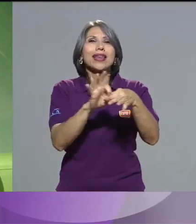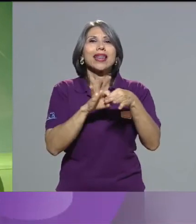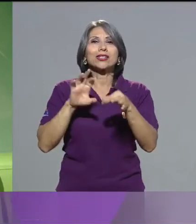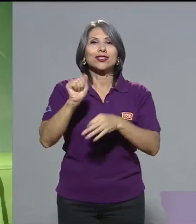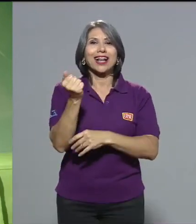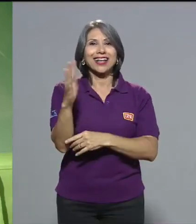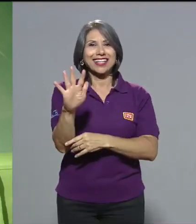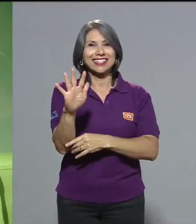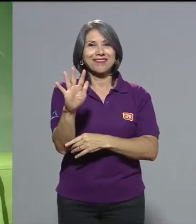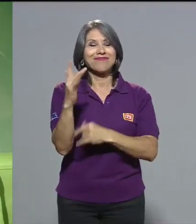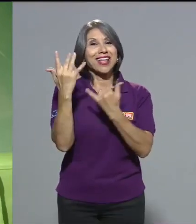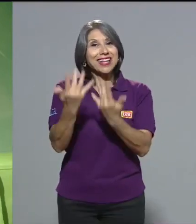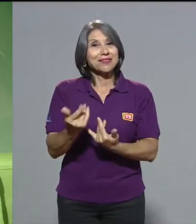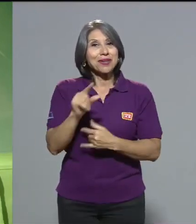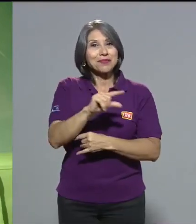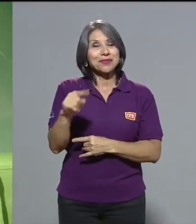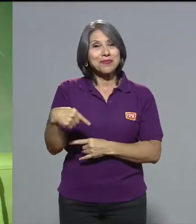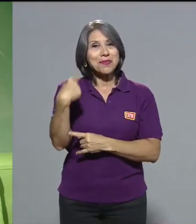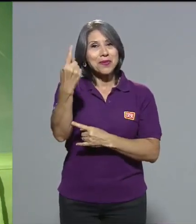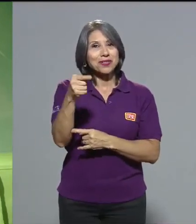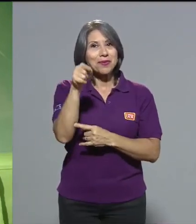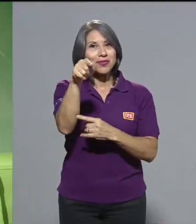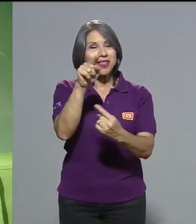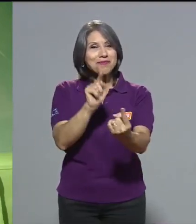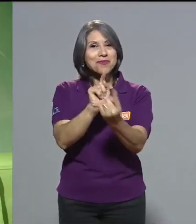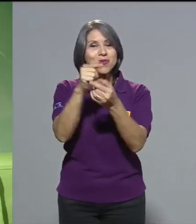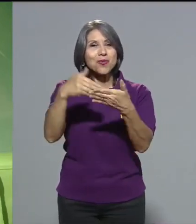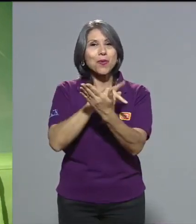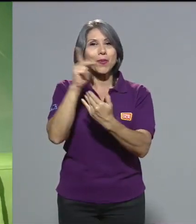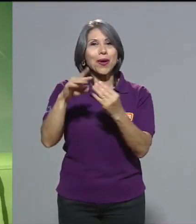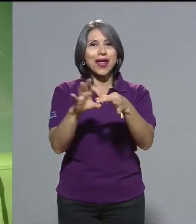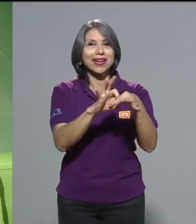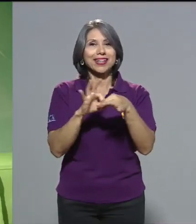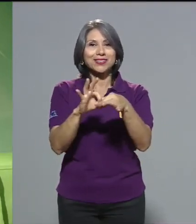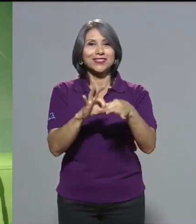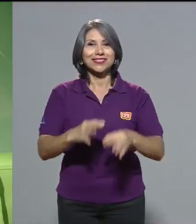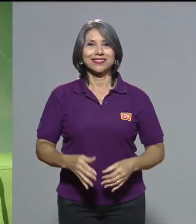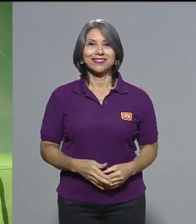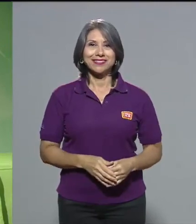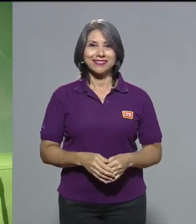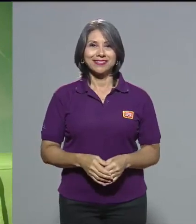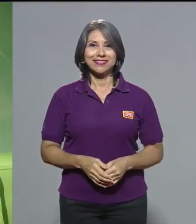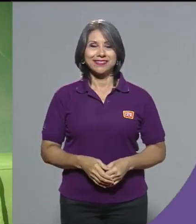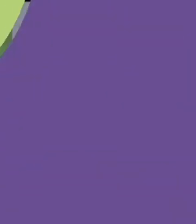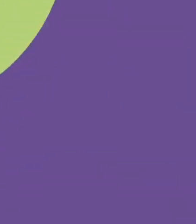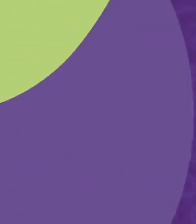Canal 15. Le esperamos la próxima semana con un nuevo estreno de Nexos.